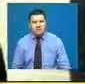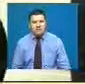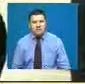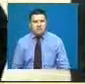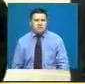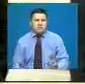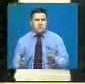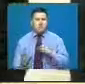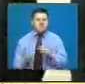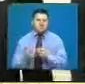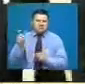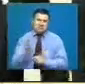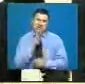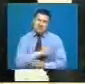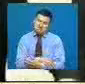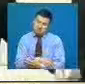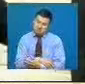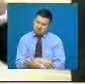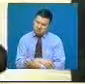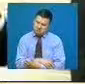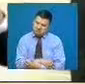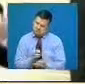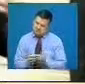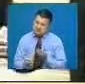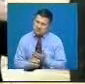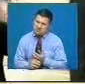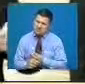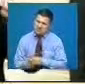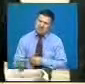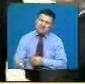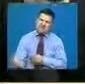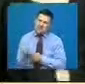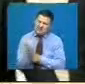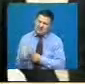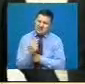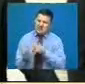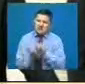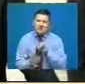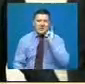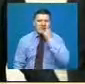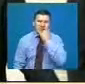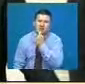Y esperaba más porque repetir dos veces el mismo error,